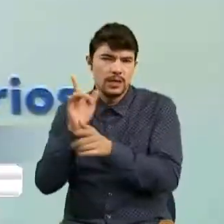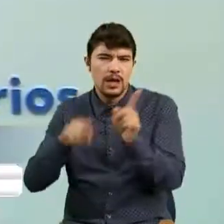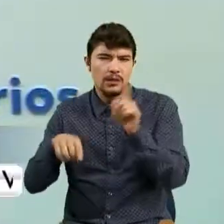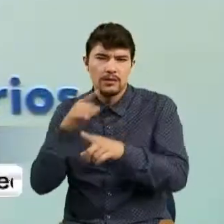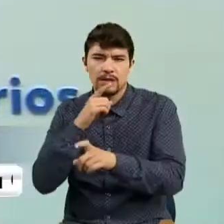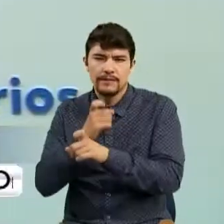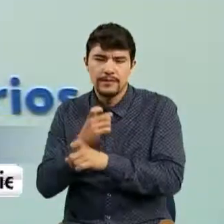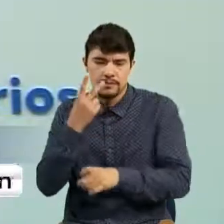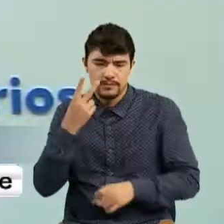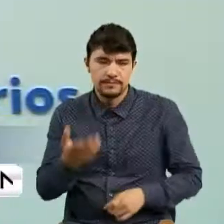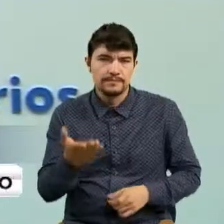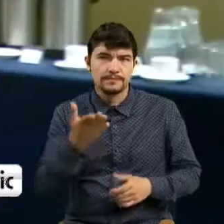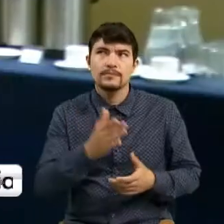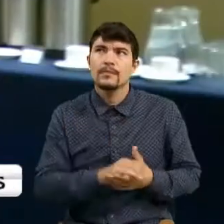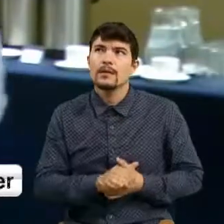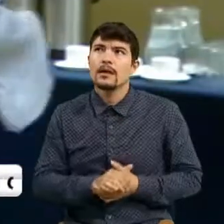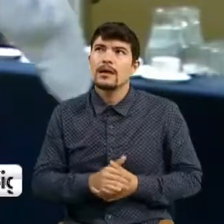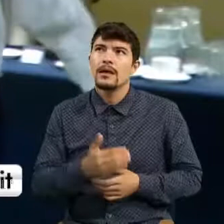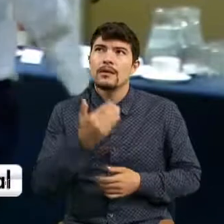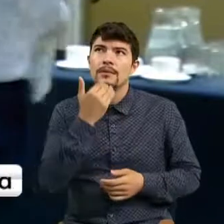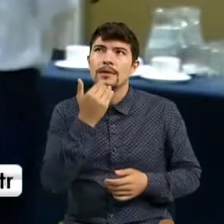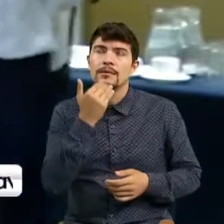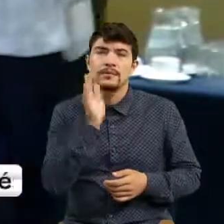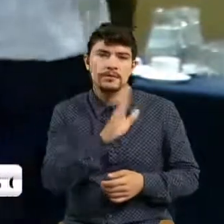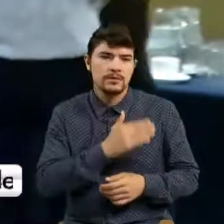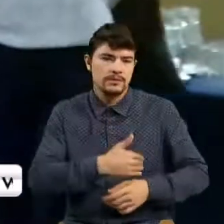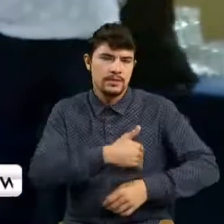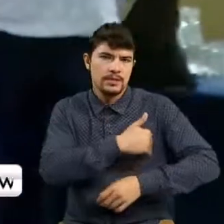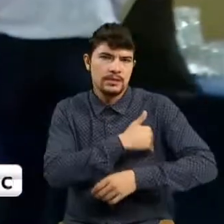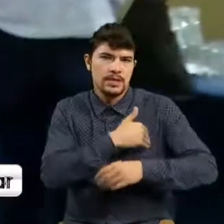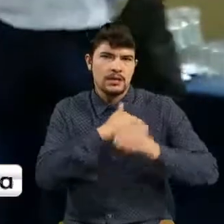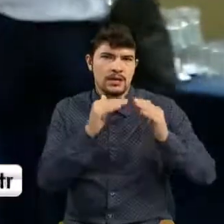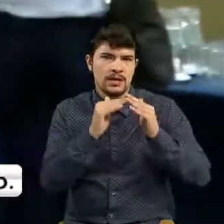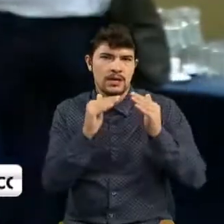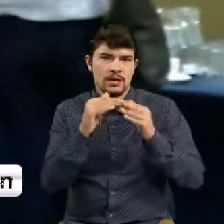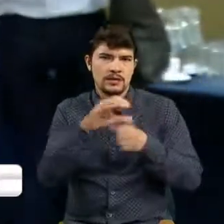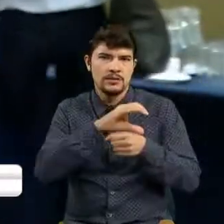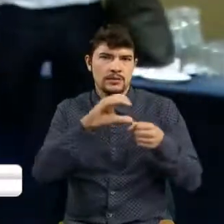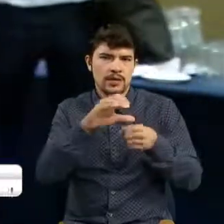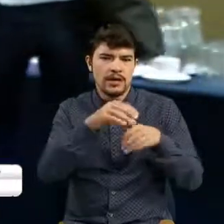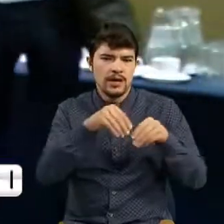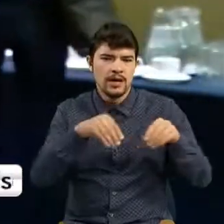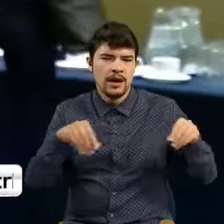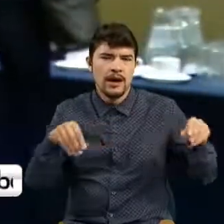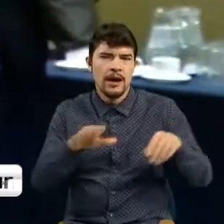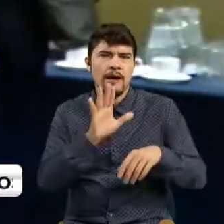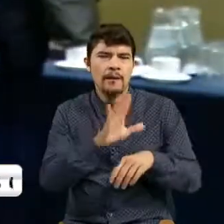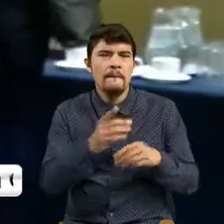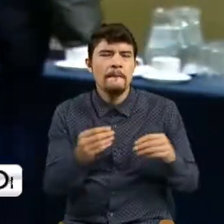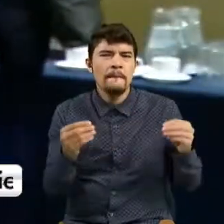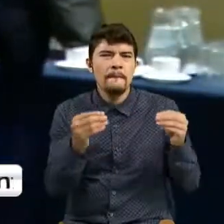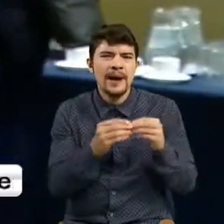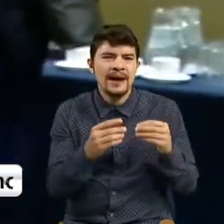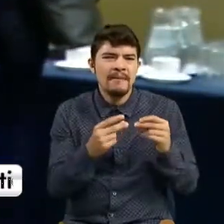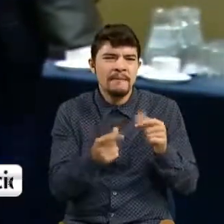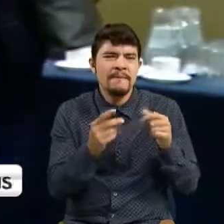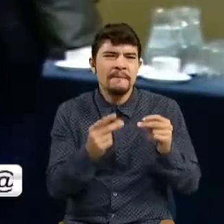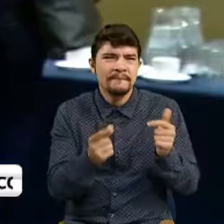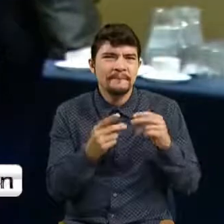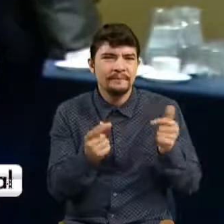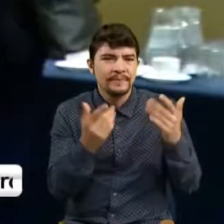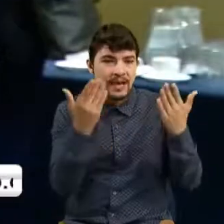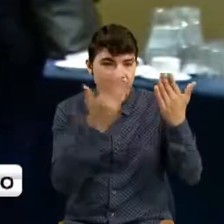tenido. Por ejemplo, el Ministerio de Vivienda, Ciudad y Territorio nos fuera más ágil en la evaluación